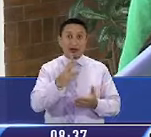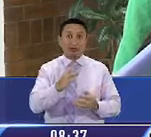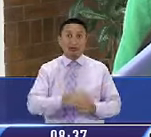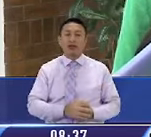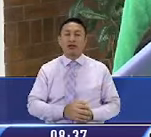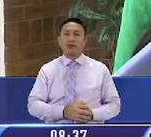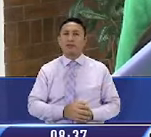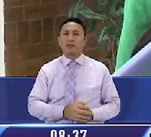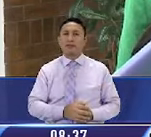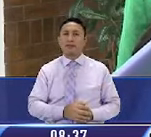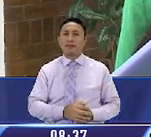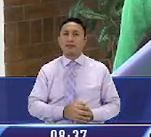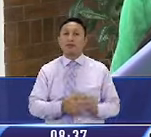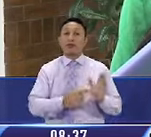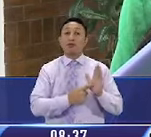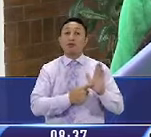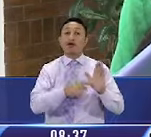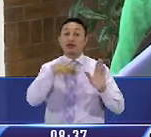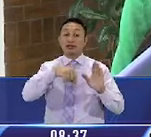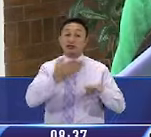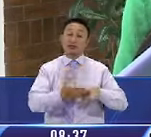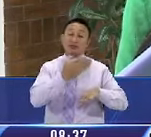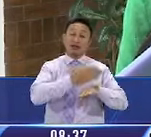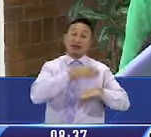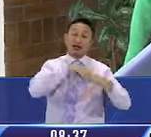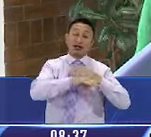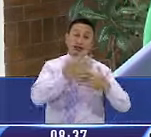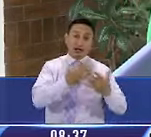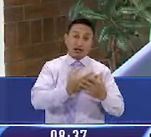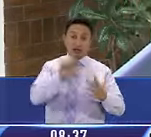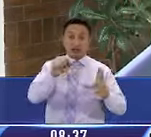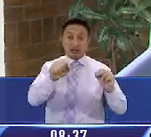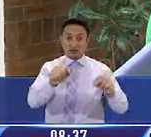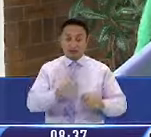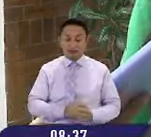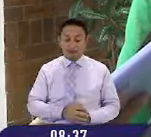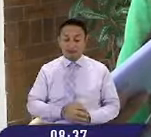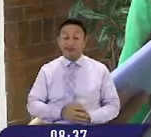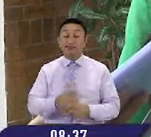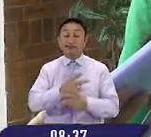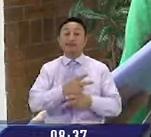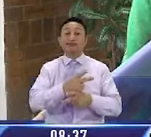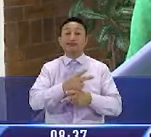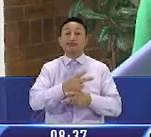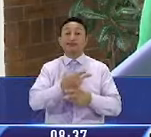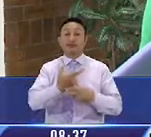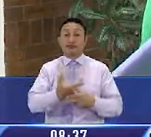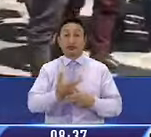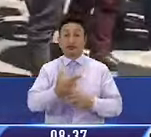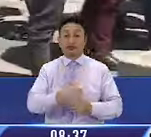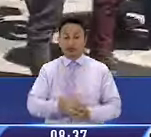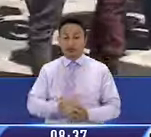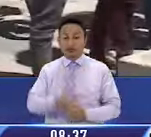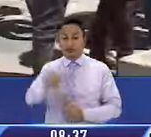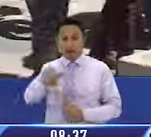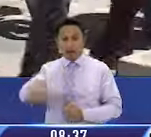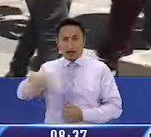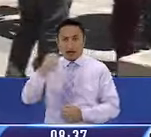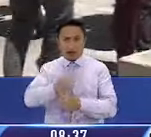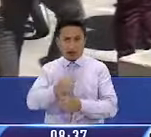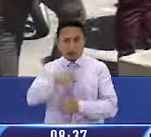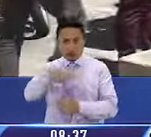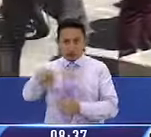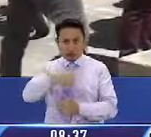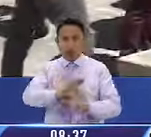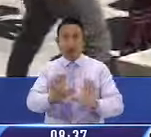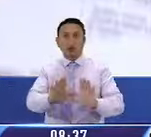tendrán que mostrarse los antecedentes penales. Según la concejal Ledesma, esta ordenanza no prohíbe el ejercicio de esta actividad, sino que